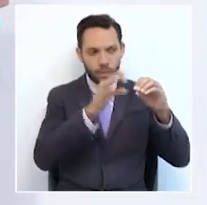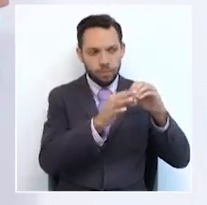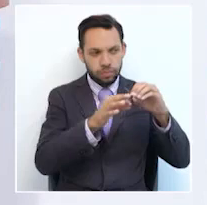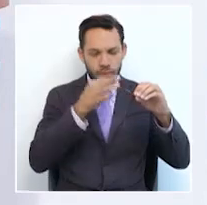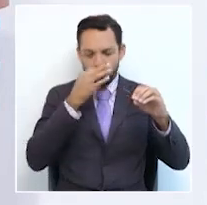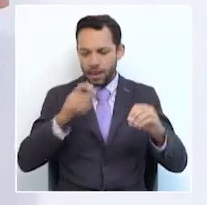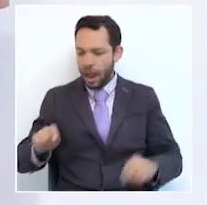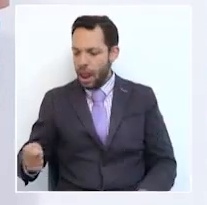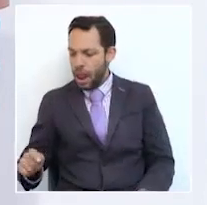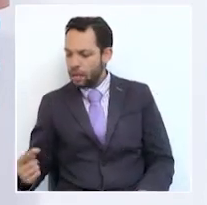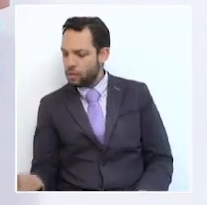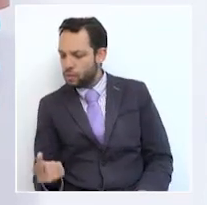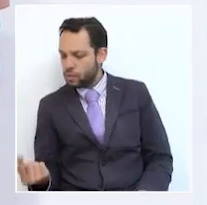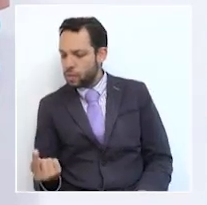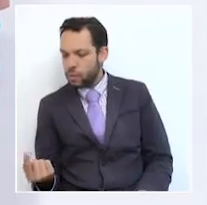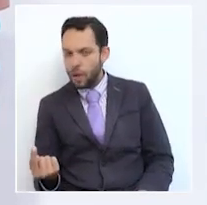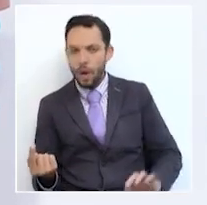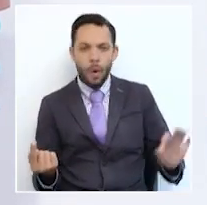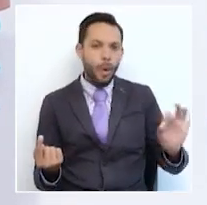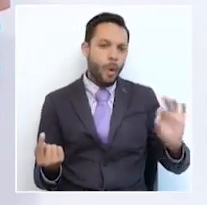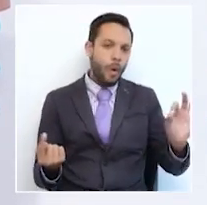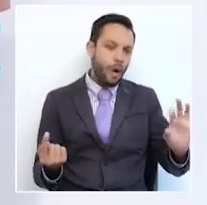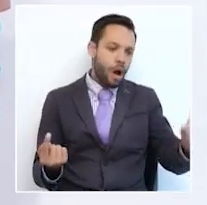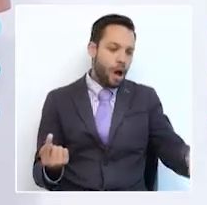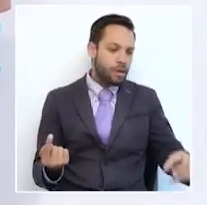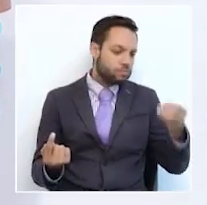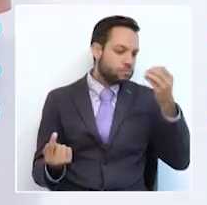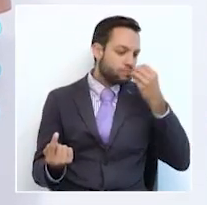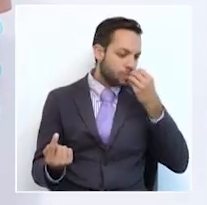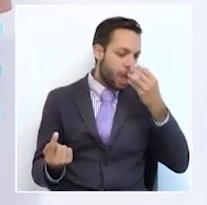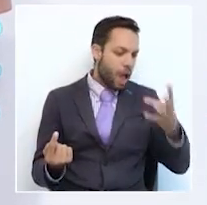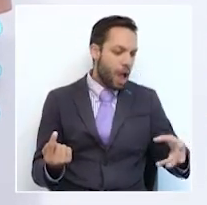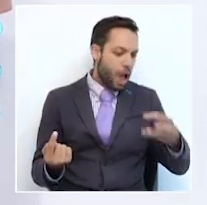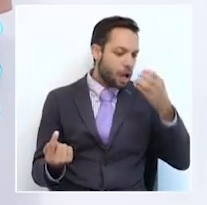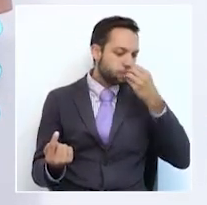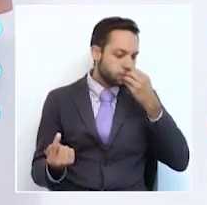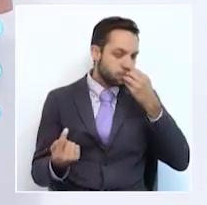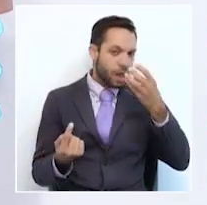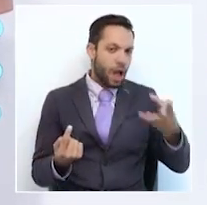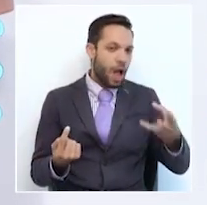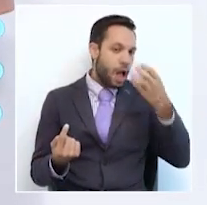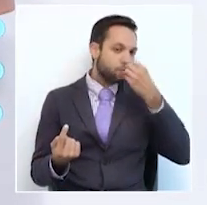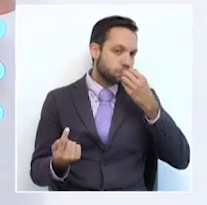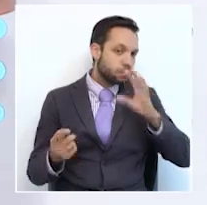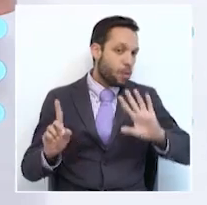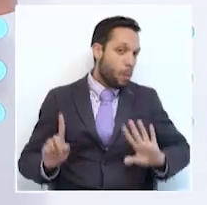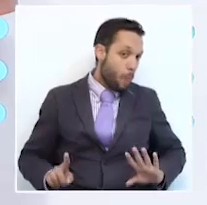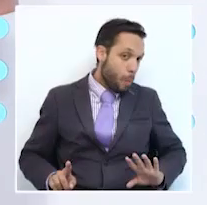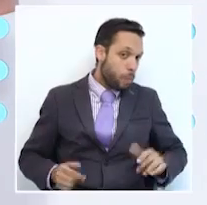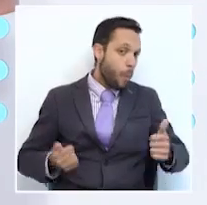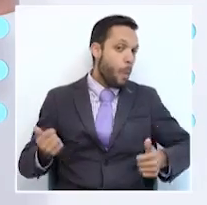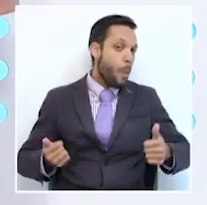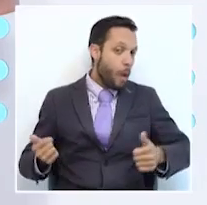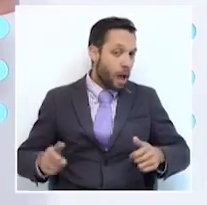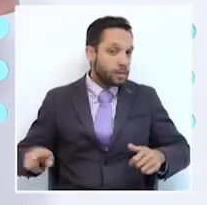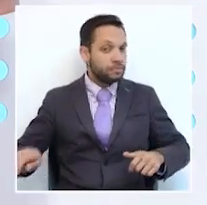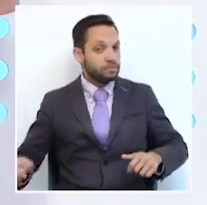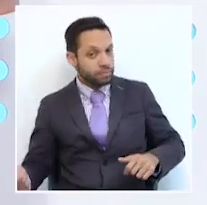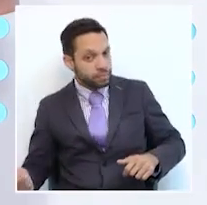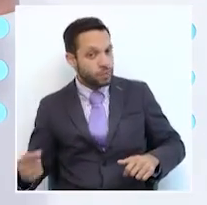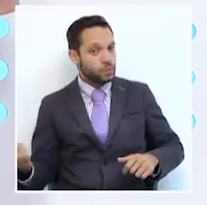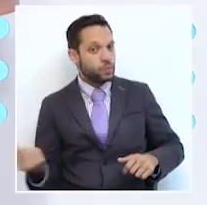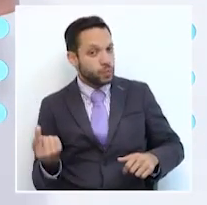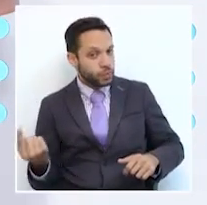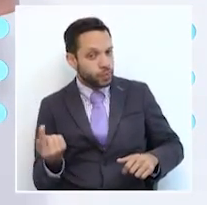o llámese mordida muerda bien mastique las bien y mastica esas pepitas no se las traga